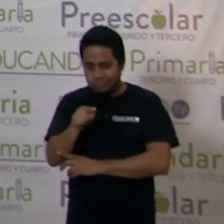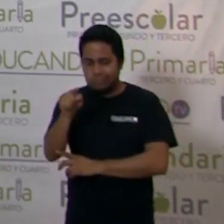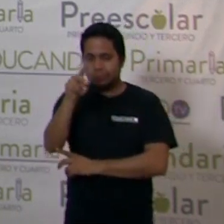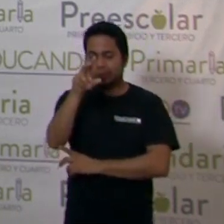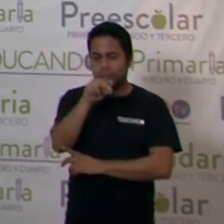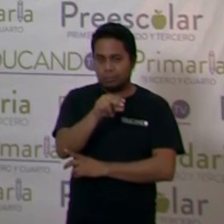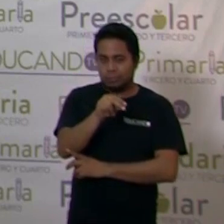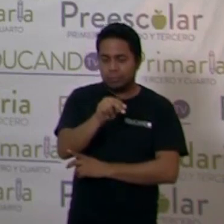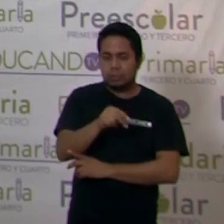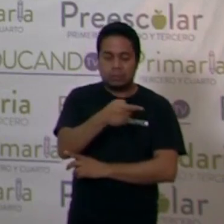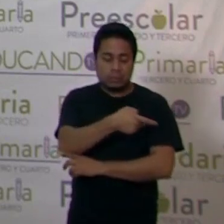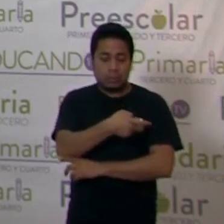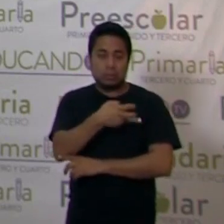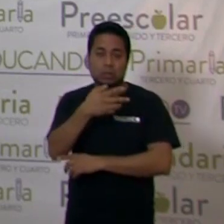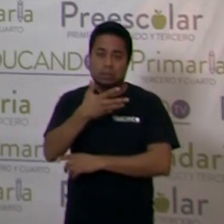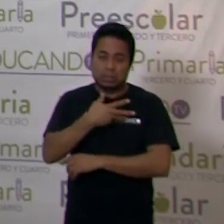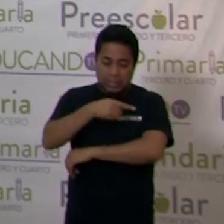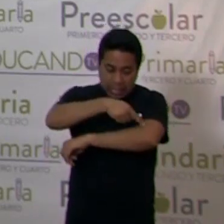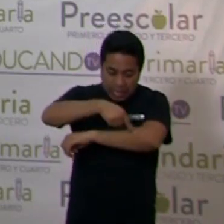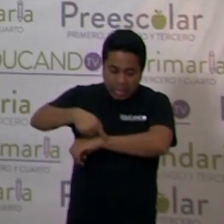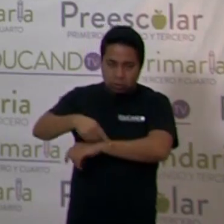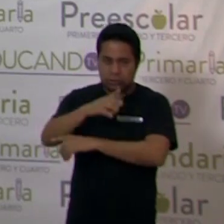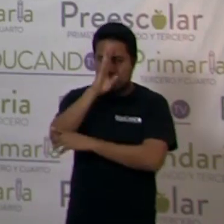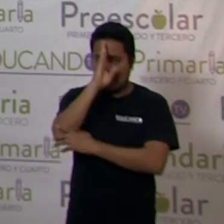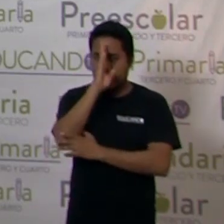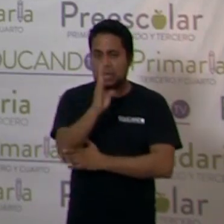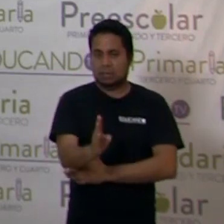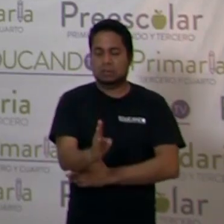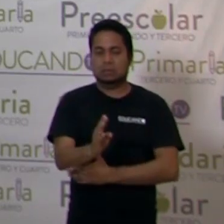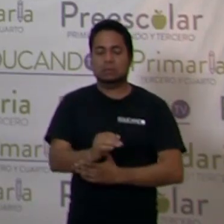son rectos Así